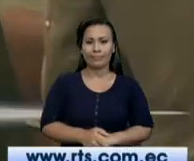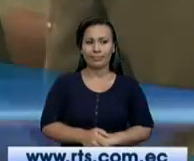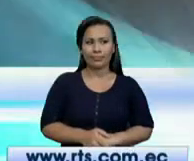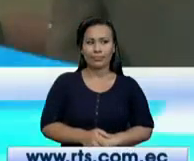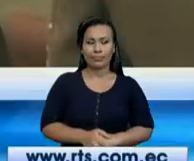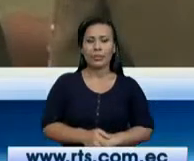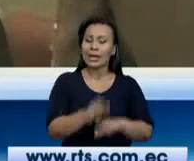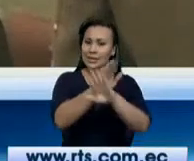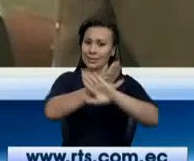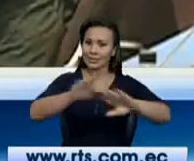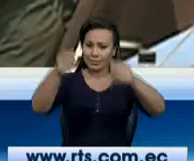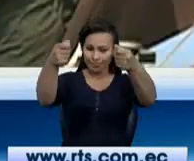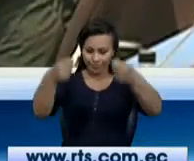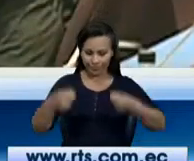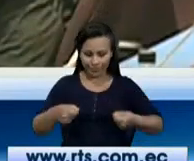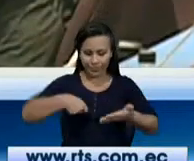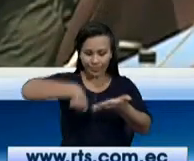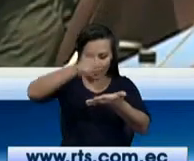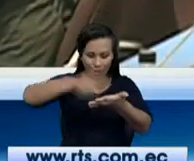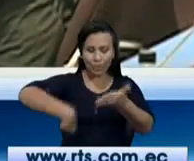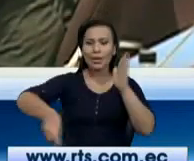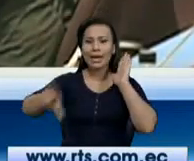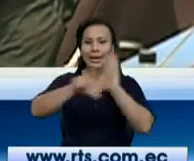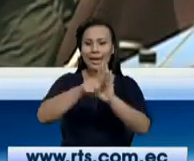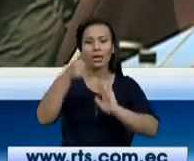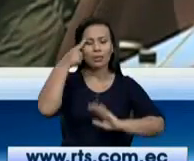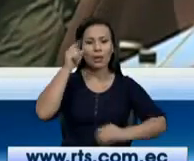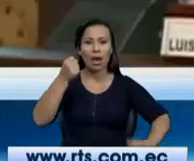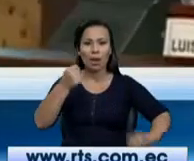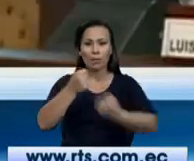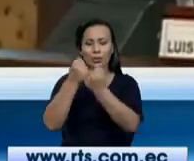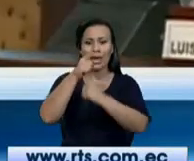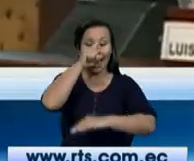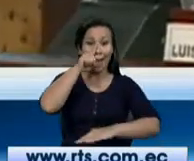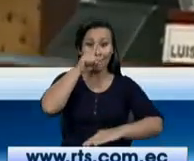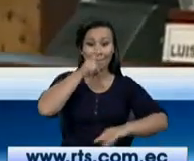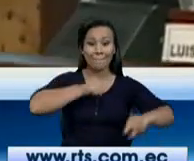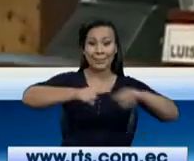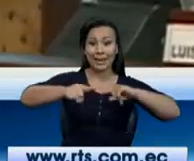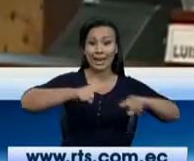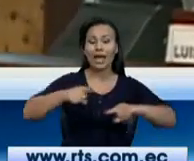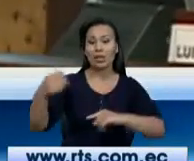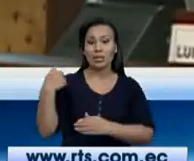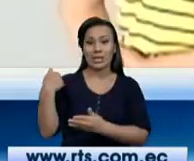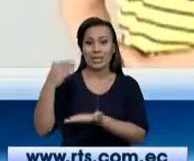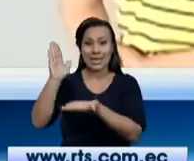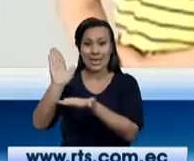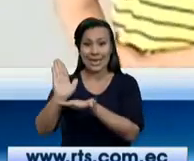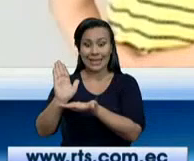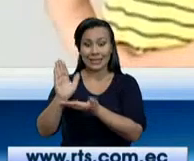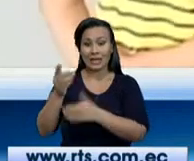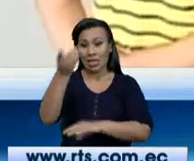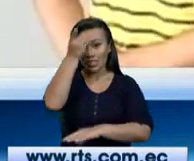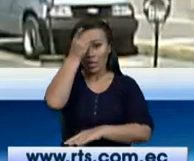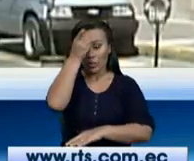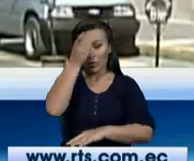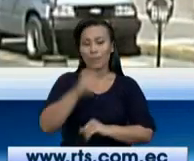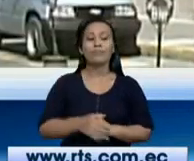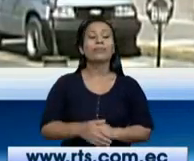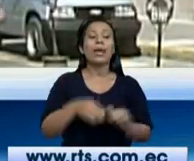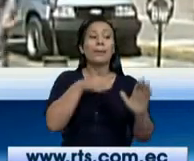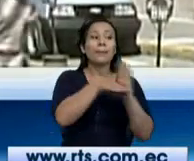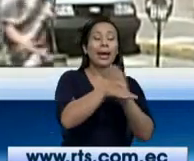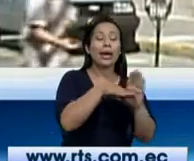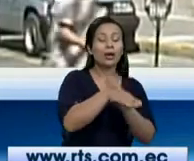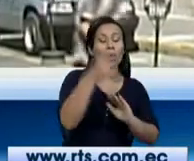Tras la aprobación de la Ley de Incentivos para Alianzas Público-Privadas, también se dio paso a la remisión de deudas tanto del Seguro Social, del Banco Nacional de